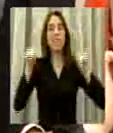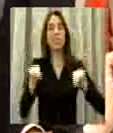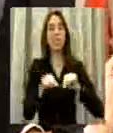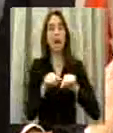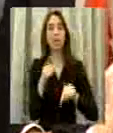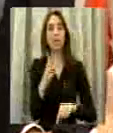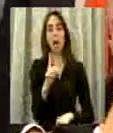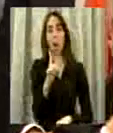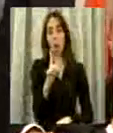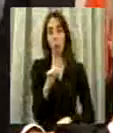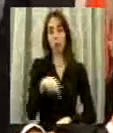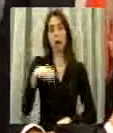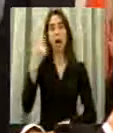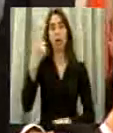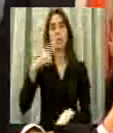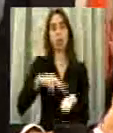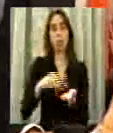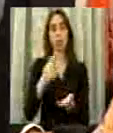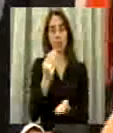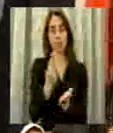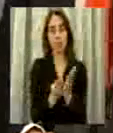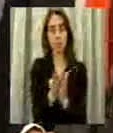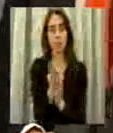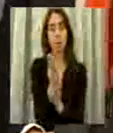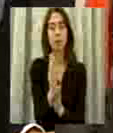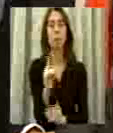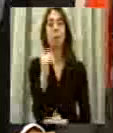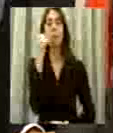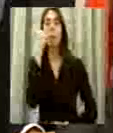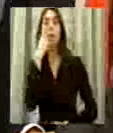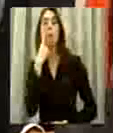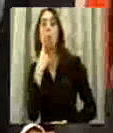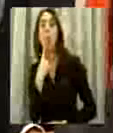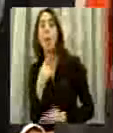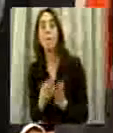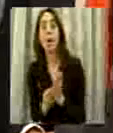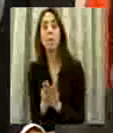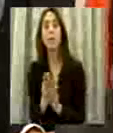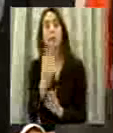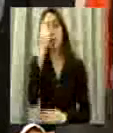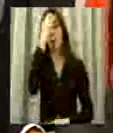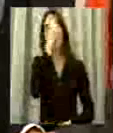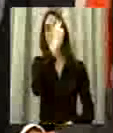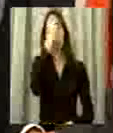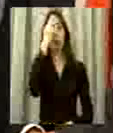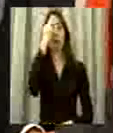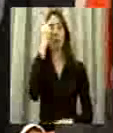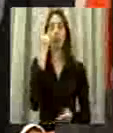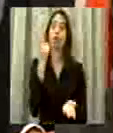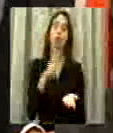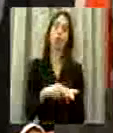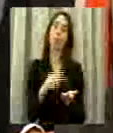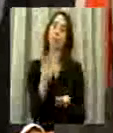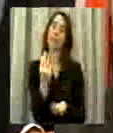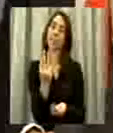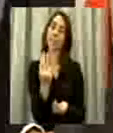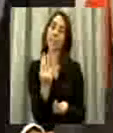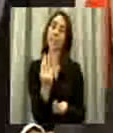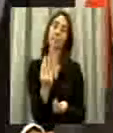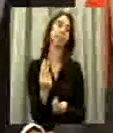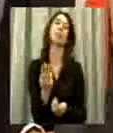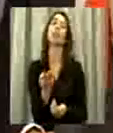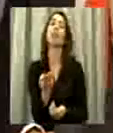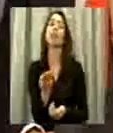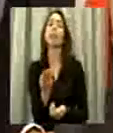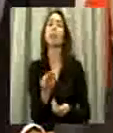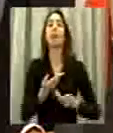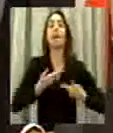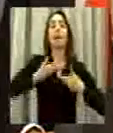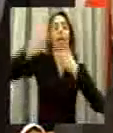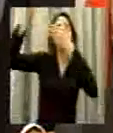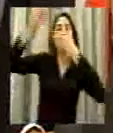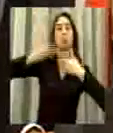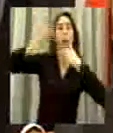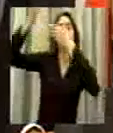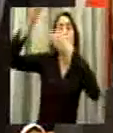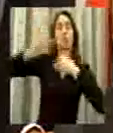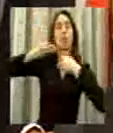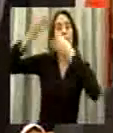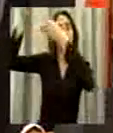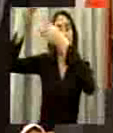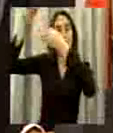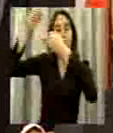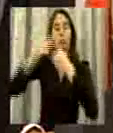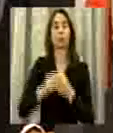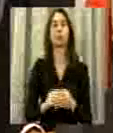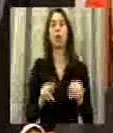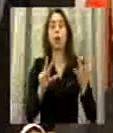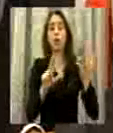año 2013. El primer piloto se va a poner en marcha en marzo de 2013 con operaciones de exportación